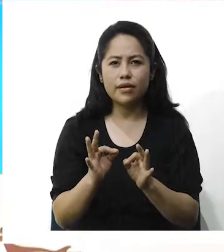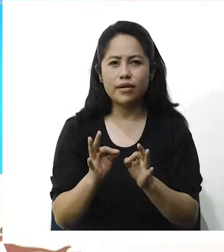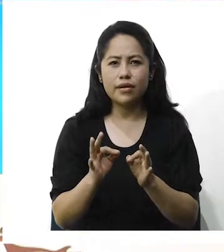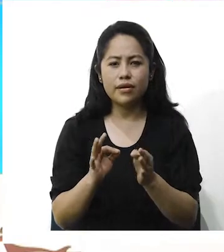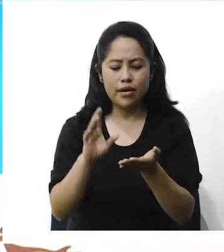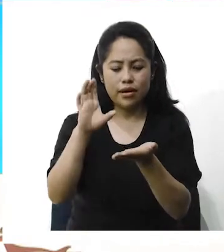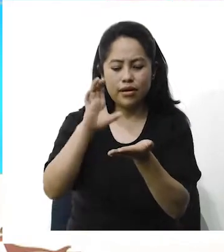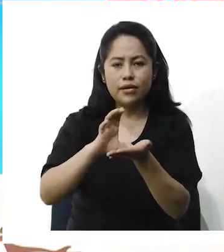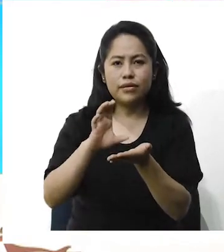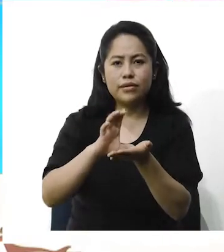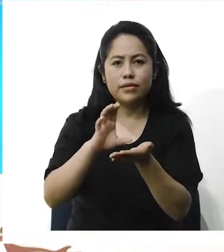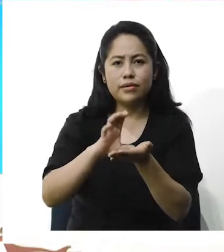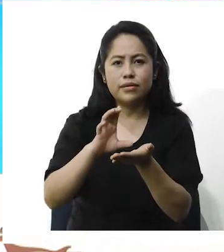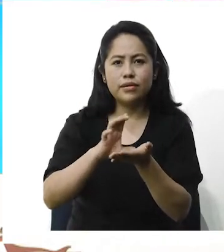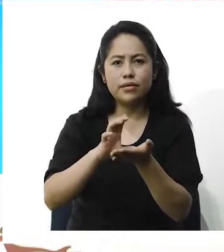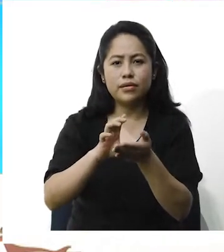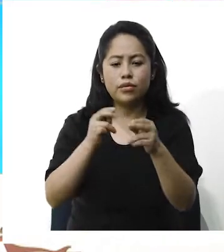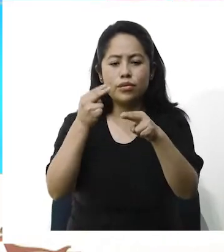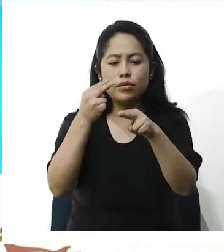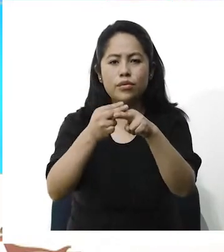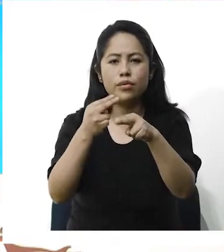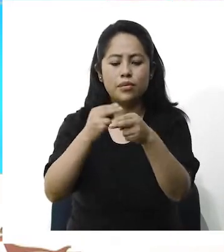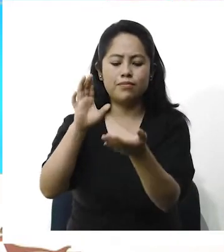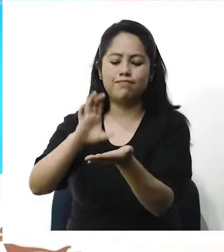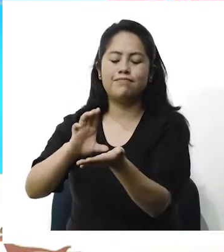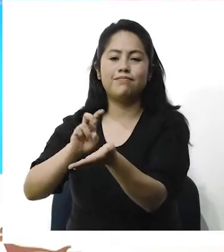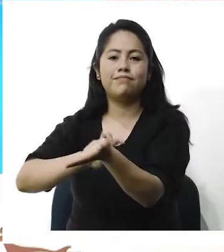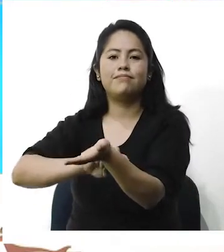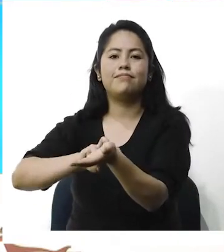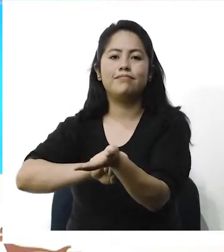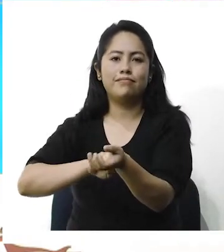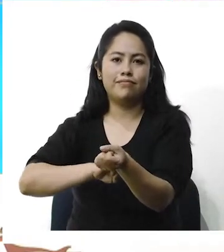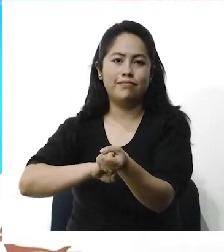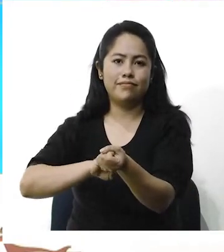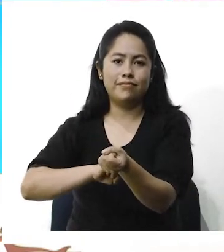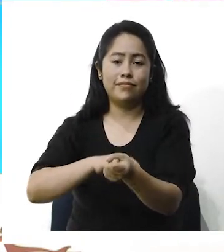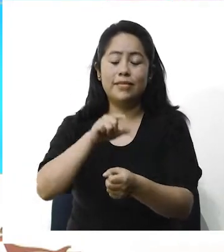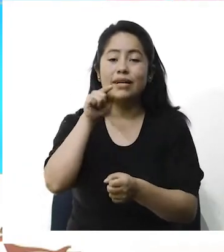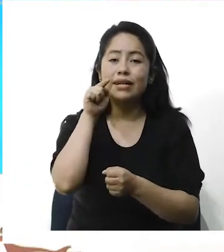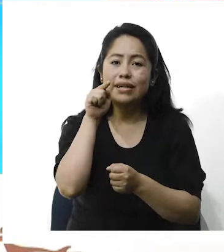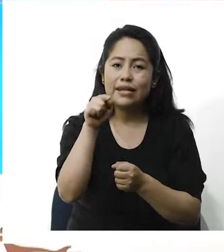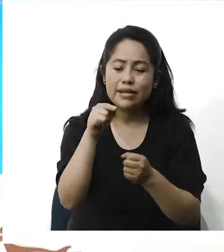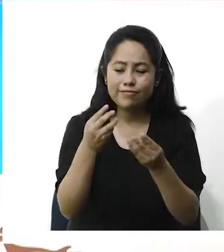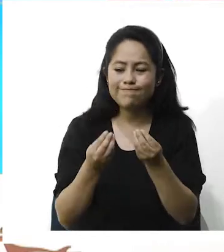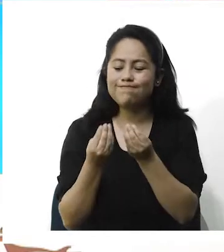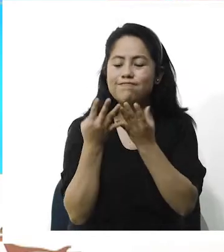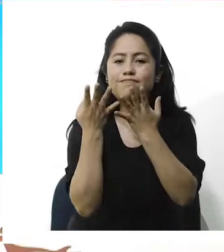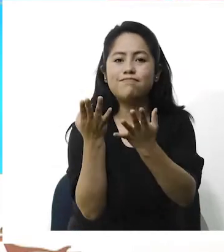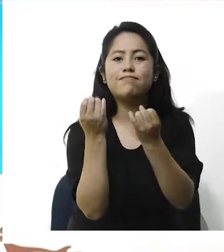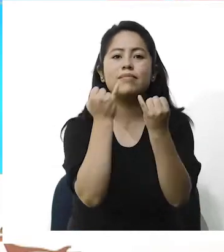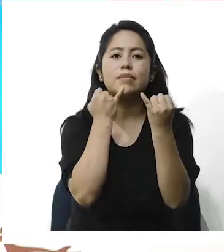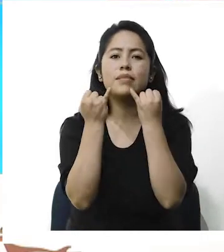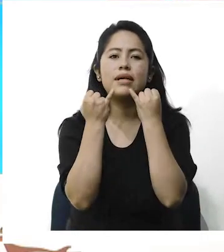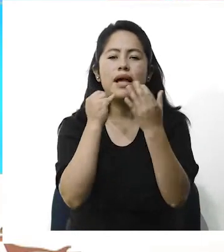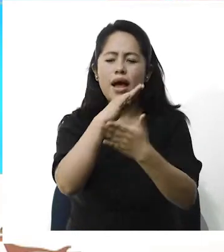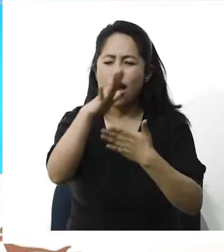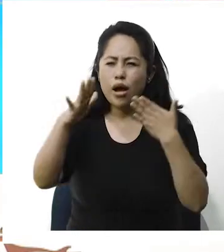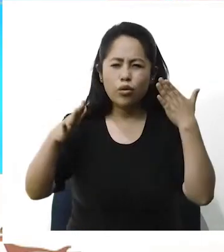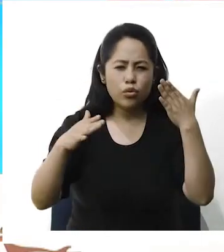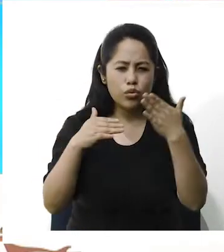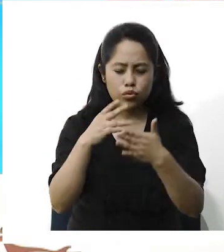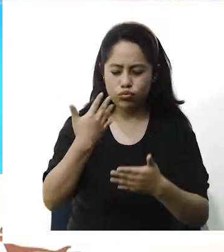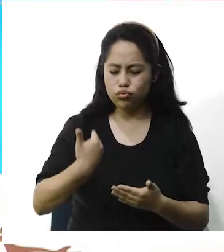unas células denominadas neuronas. Estas llevan la información a todo